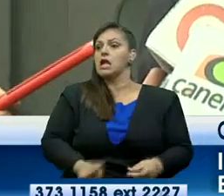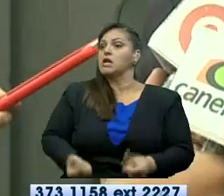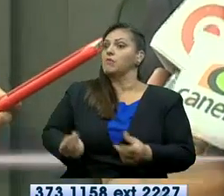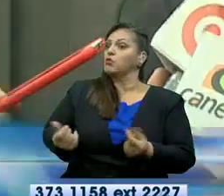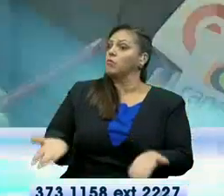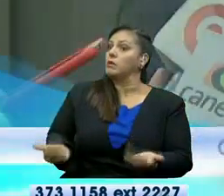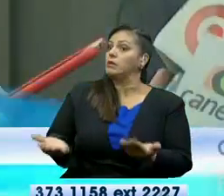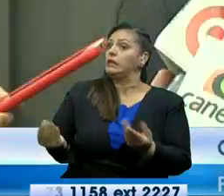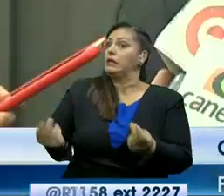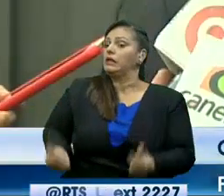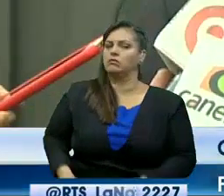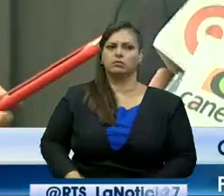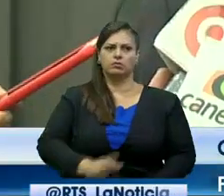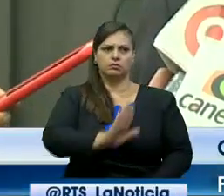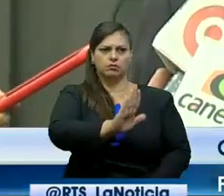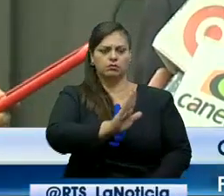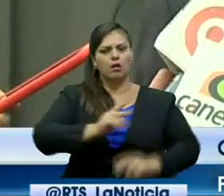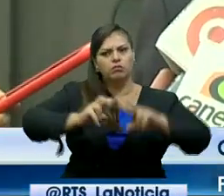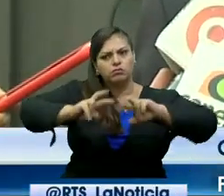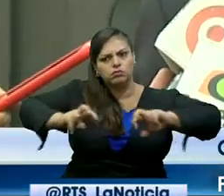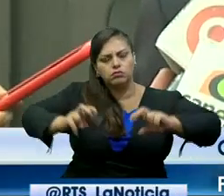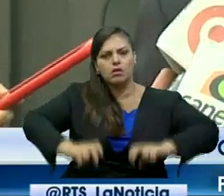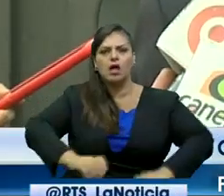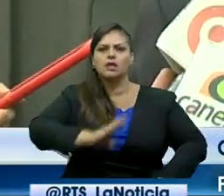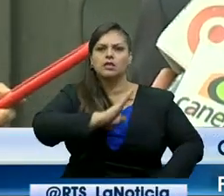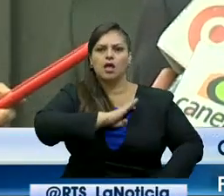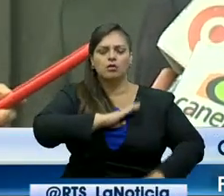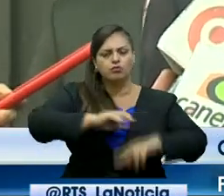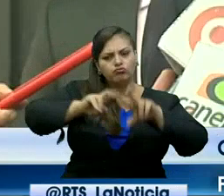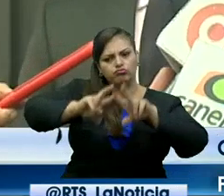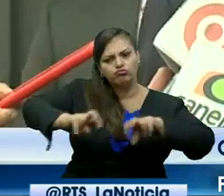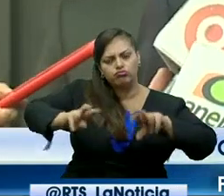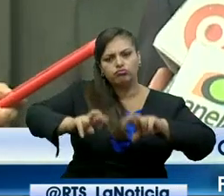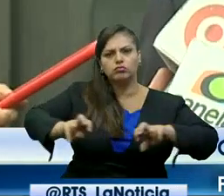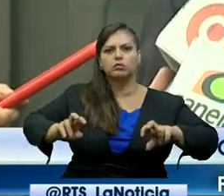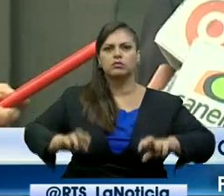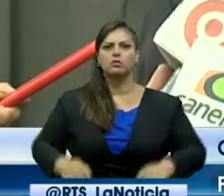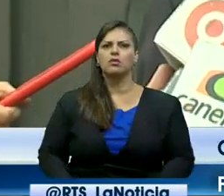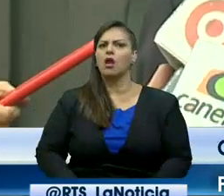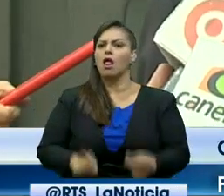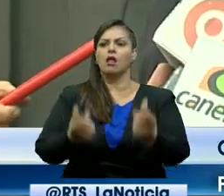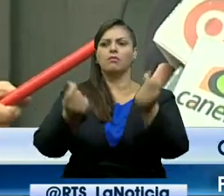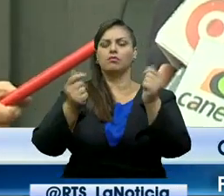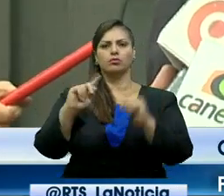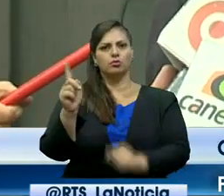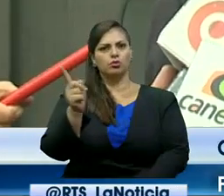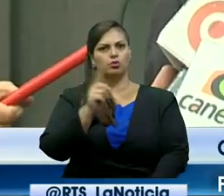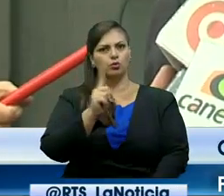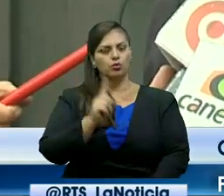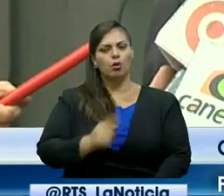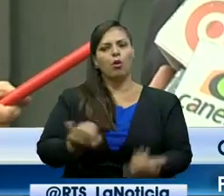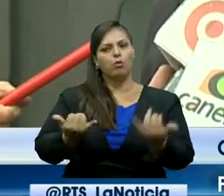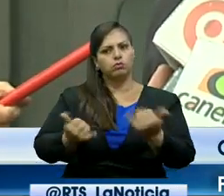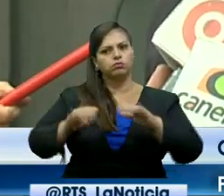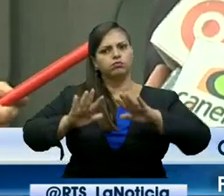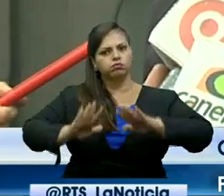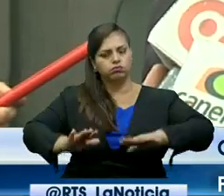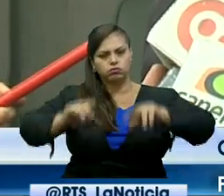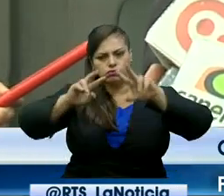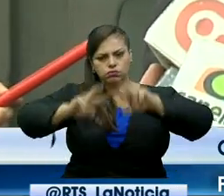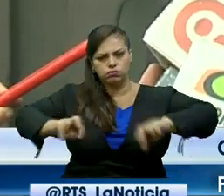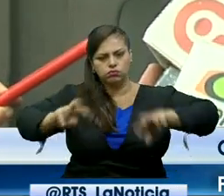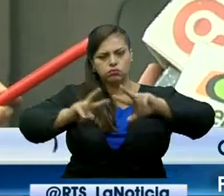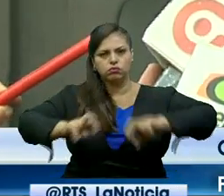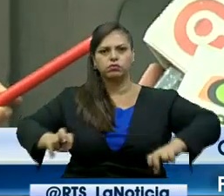cosas técnicamente, porque como no podemos dejar en impunidad las cosas y actuar a la ligera, tampoco podemos actuar por los intereses